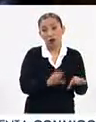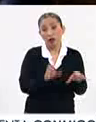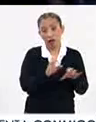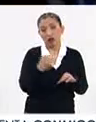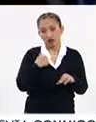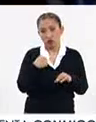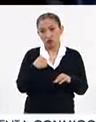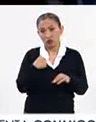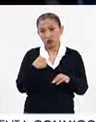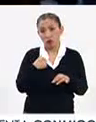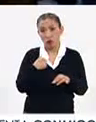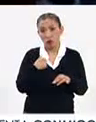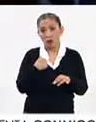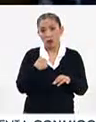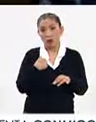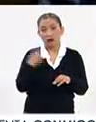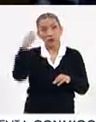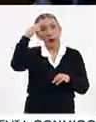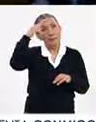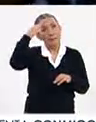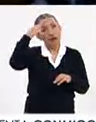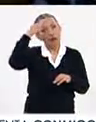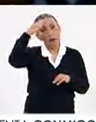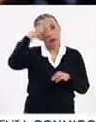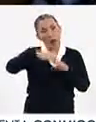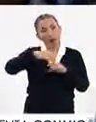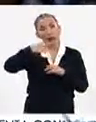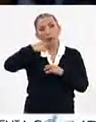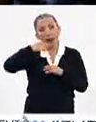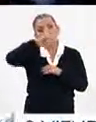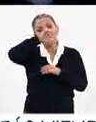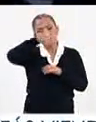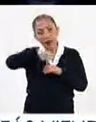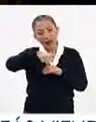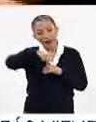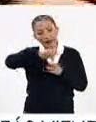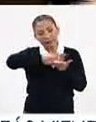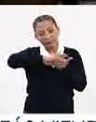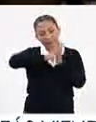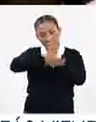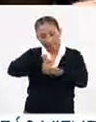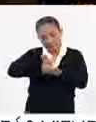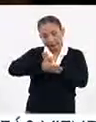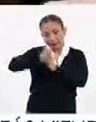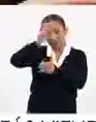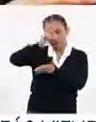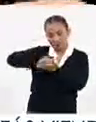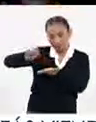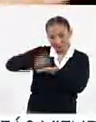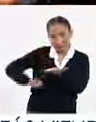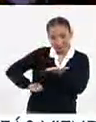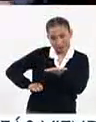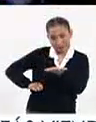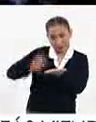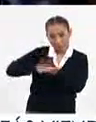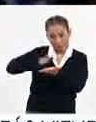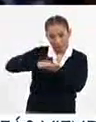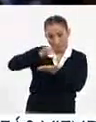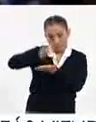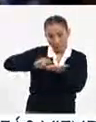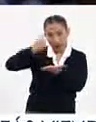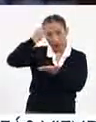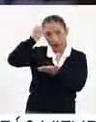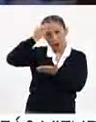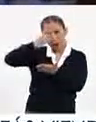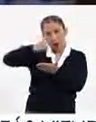estuvo en la boca, en la memoria y en la boca. Después primero fue oral, claro. Exactamente, y luego pasó a la escritura en papel, esas